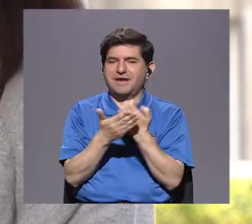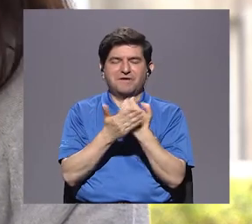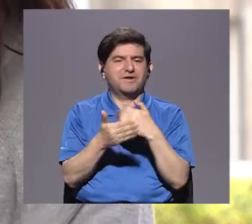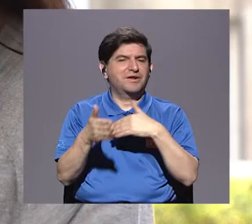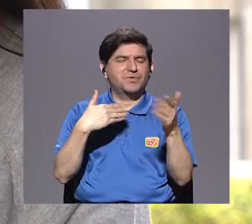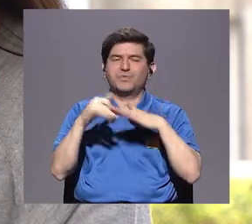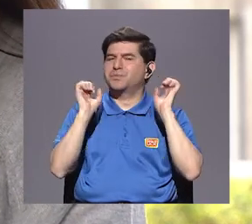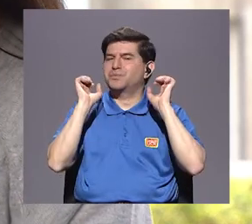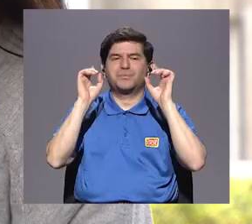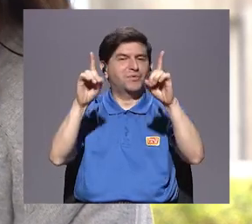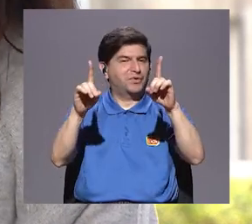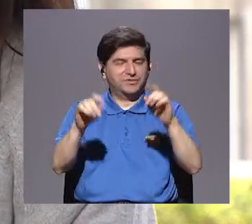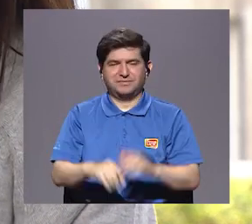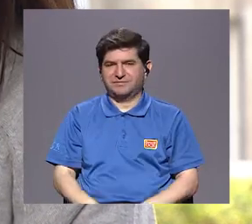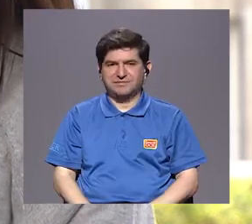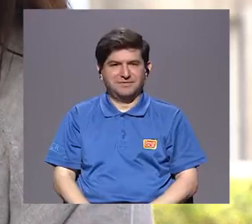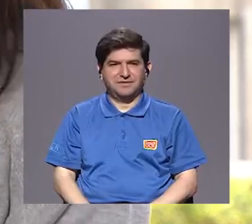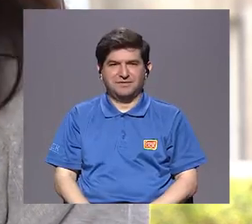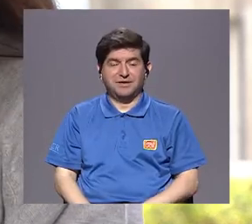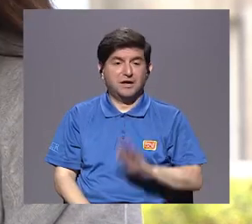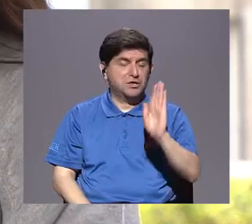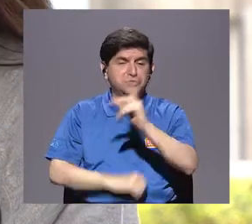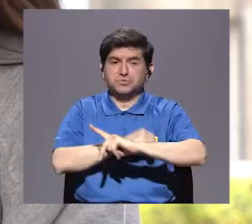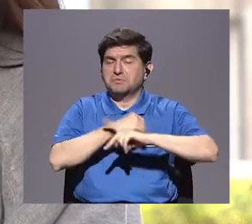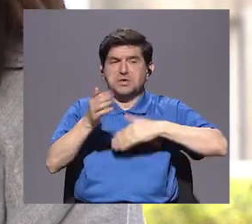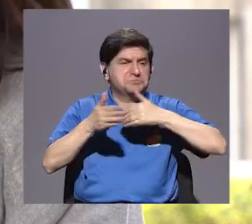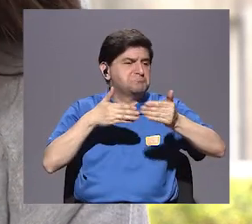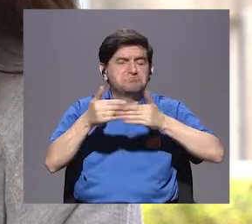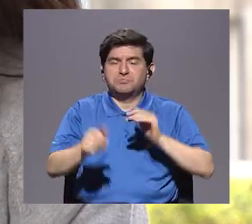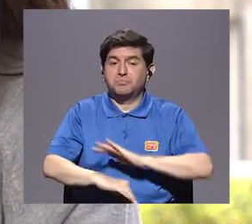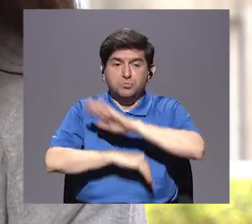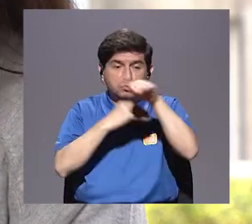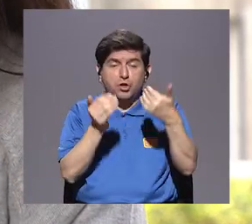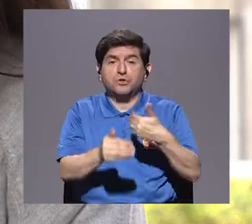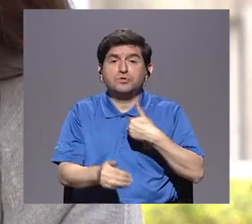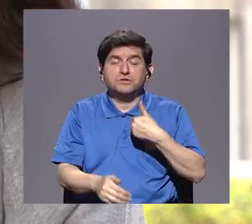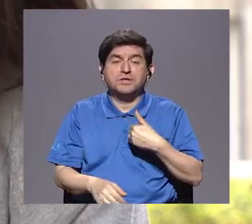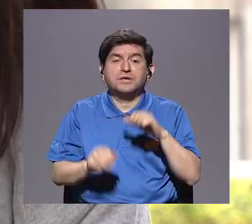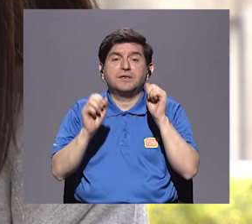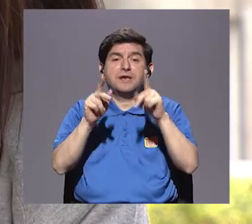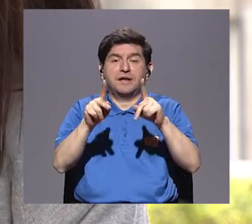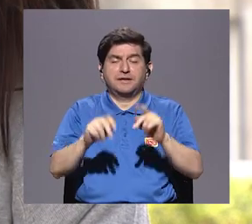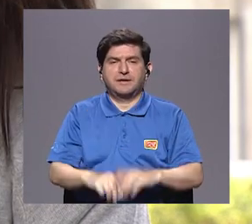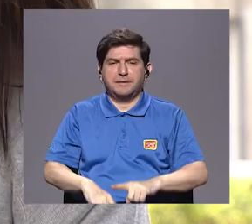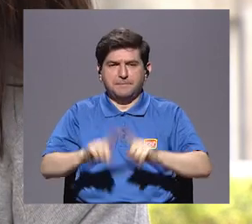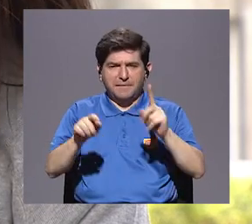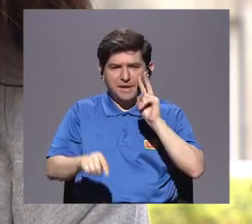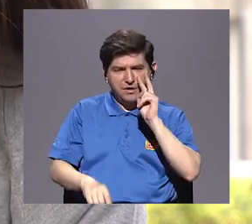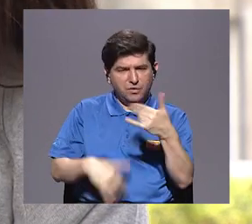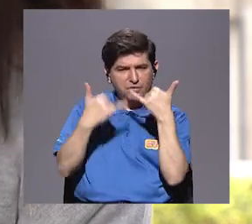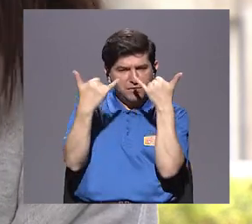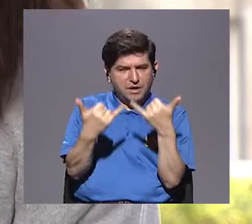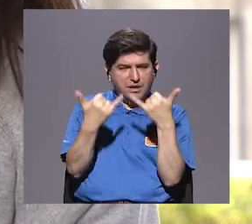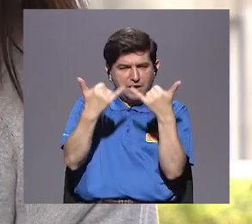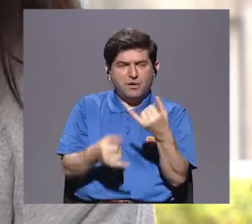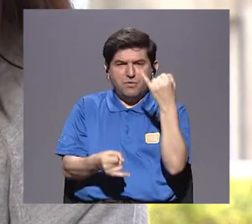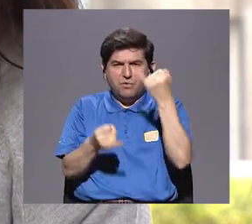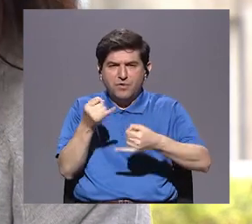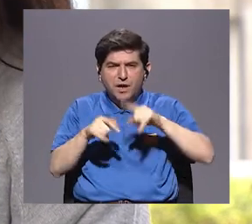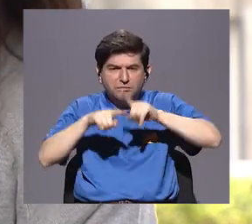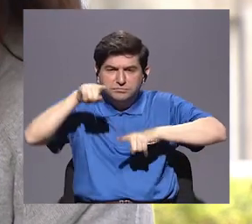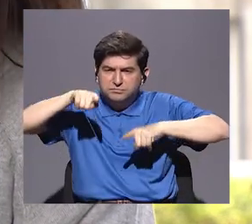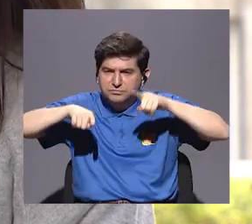su educación, su país, todos tenemos la posibilidad. Lo que sí estamos viendo, las